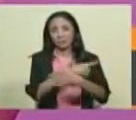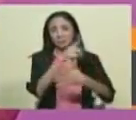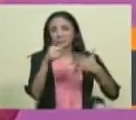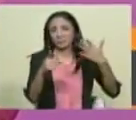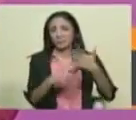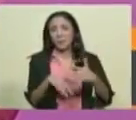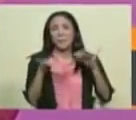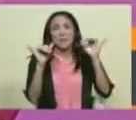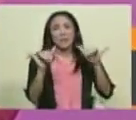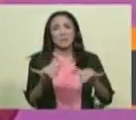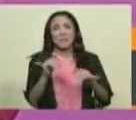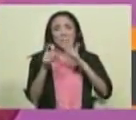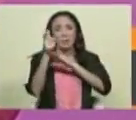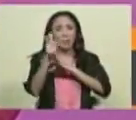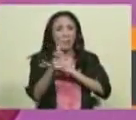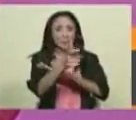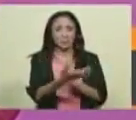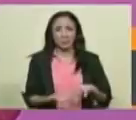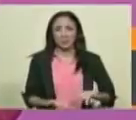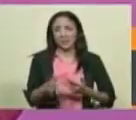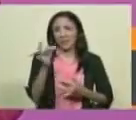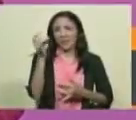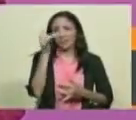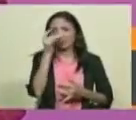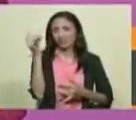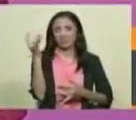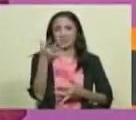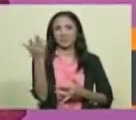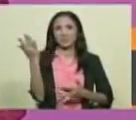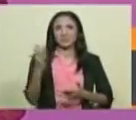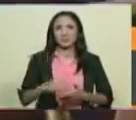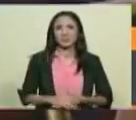Los mismos de siempre.